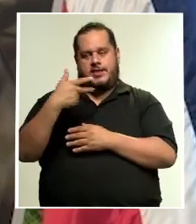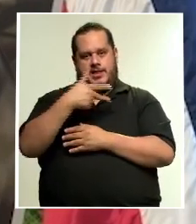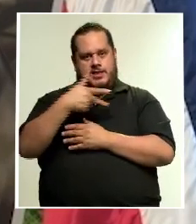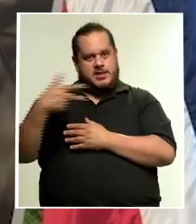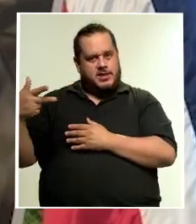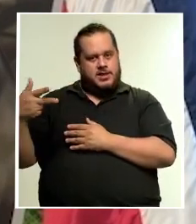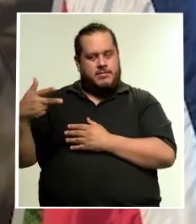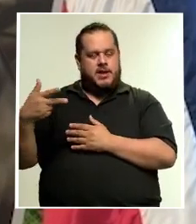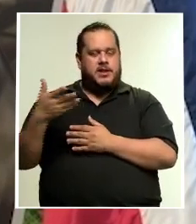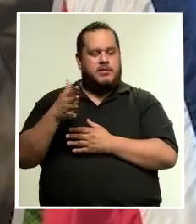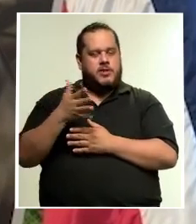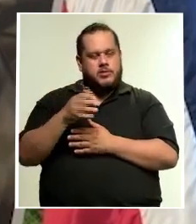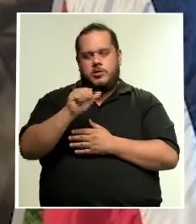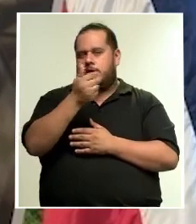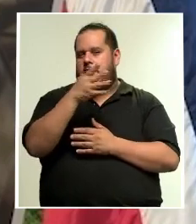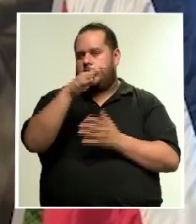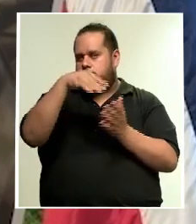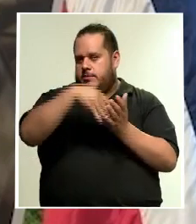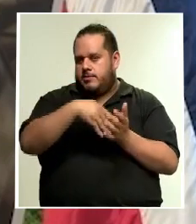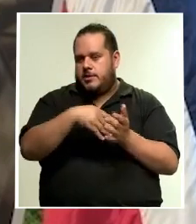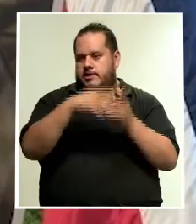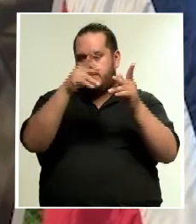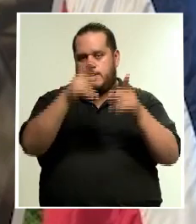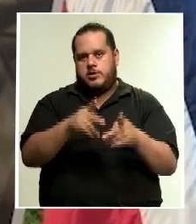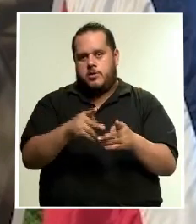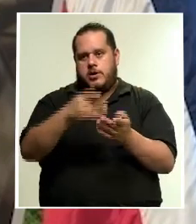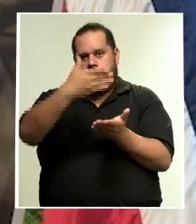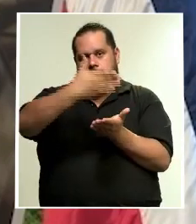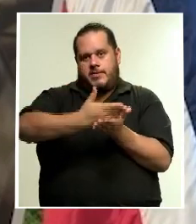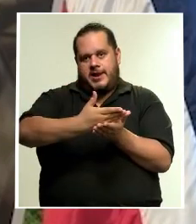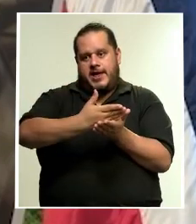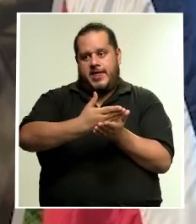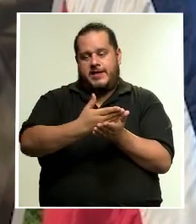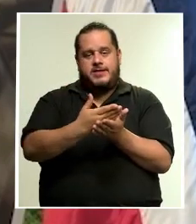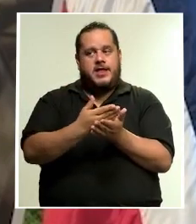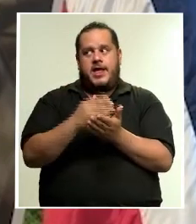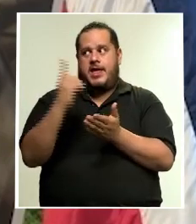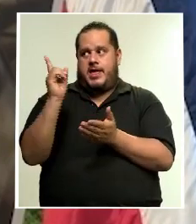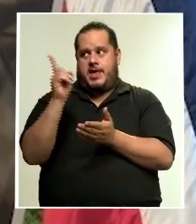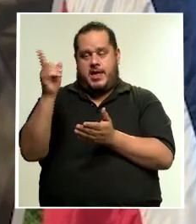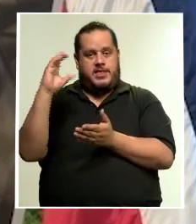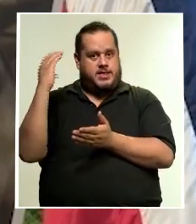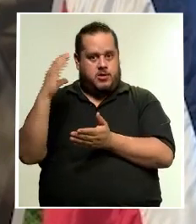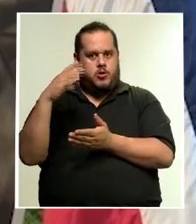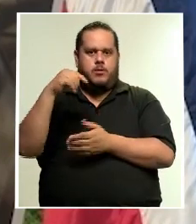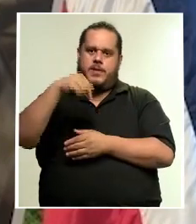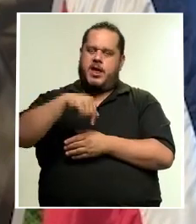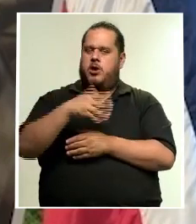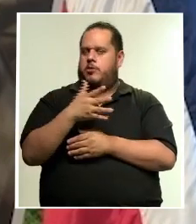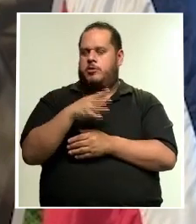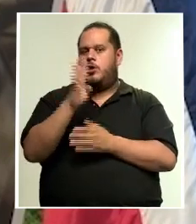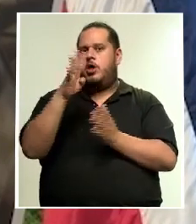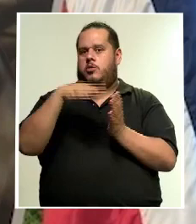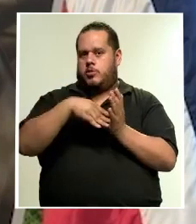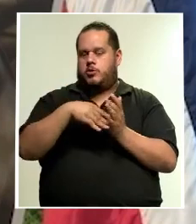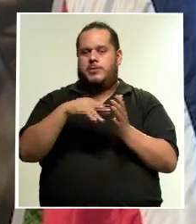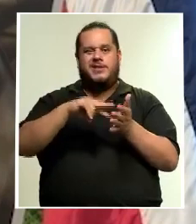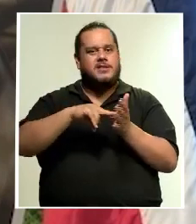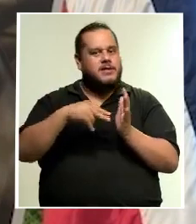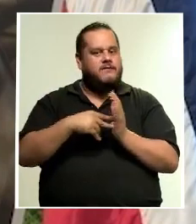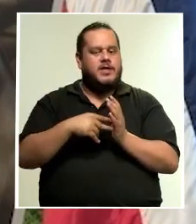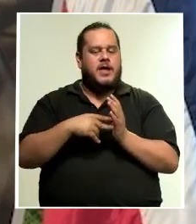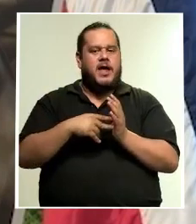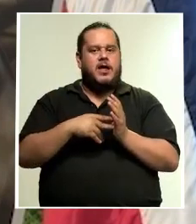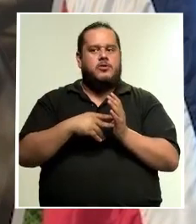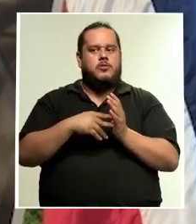habían al menos 14.000 personas varadas en Colombia y al día de hoy hay unos 4.000, es decir,